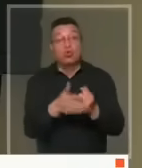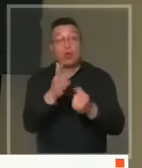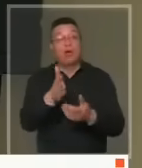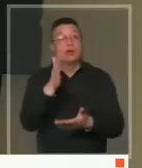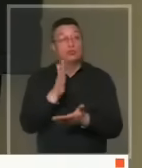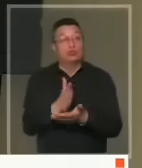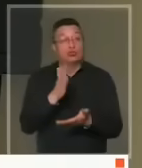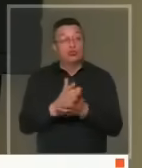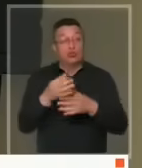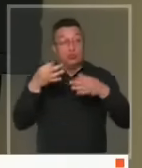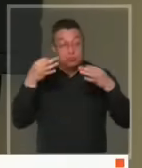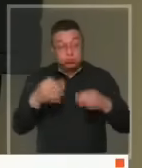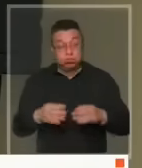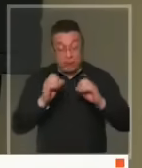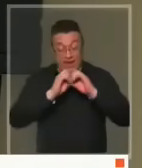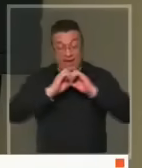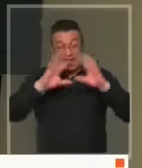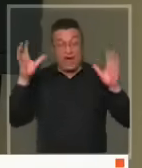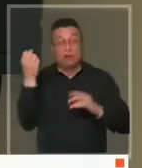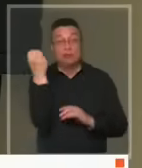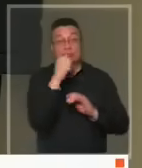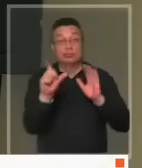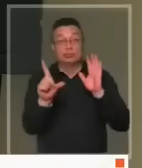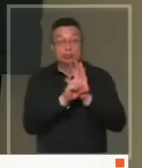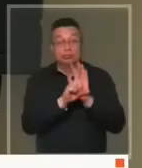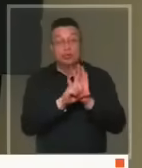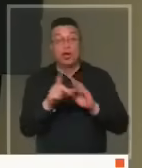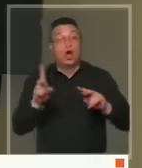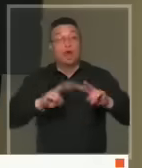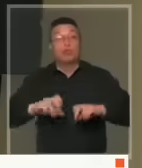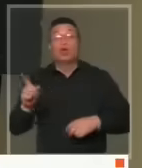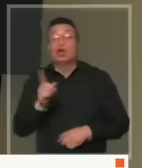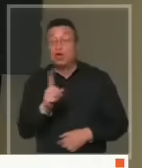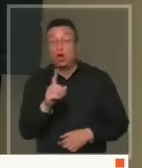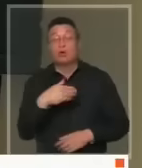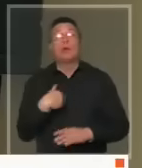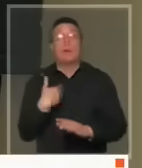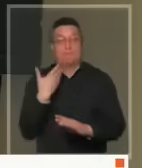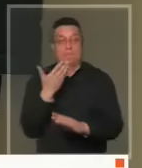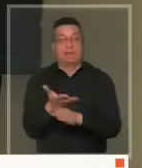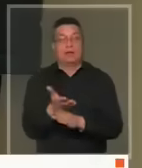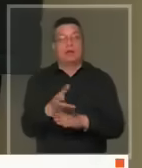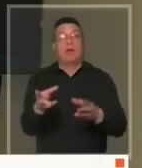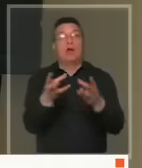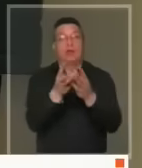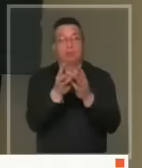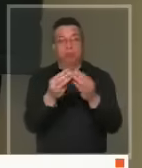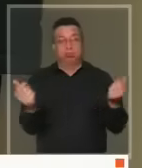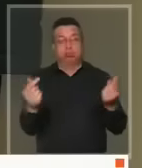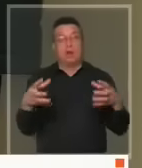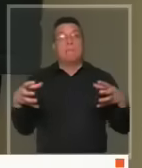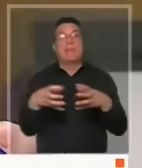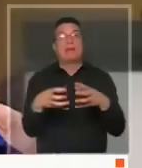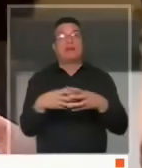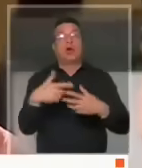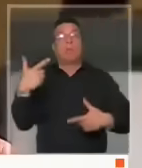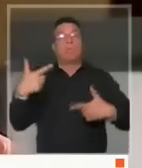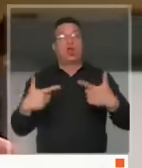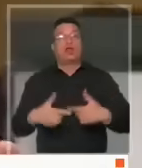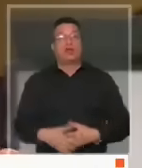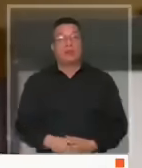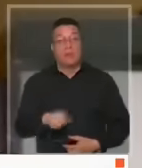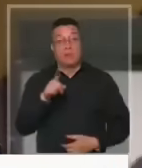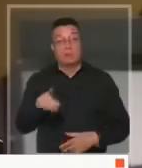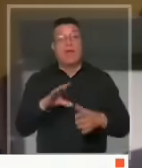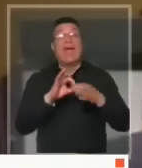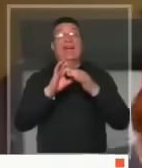estricto esclarecimiento de los delitos que se están investigando, vamos a solicitar su disolución como partido político. Es un hecho grave y